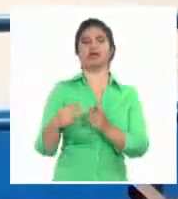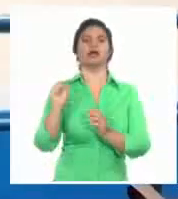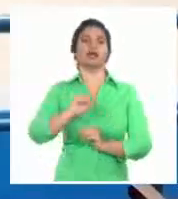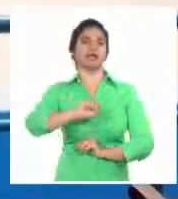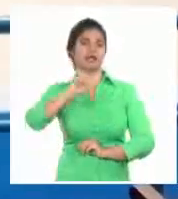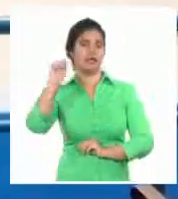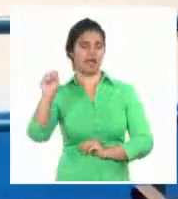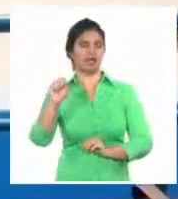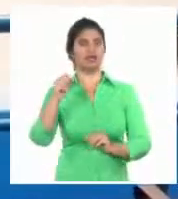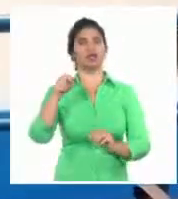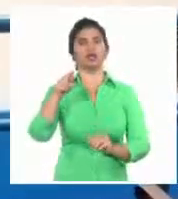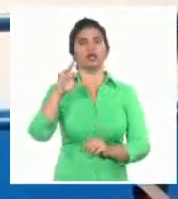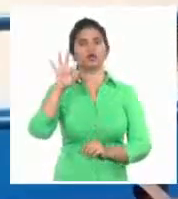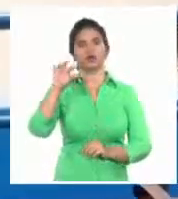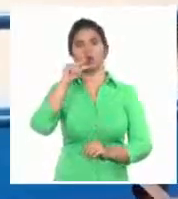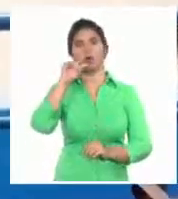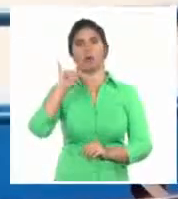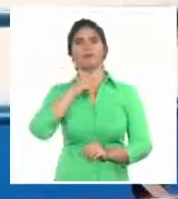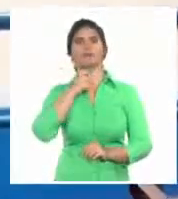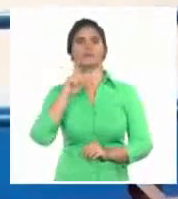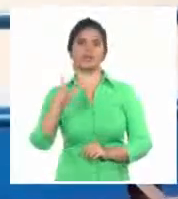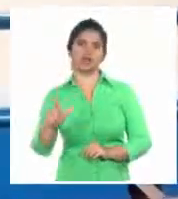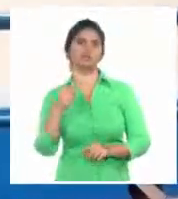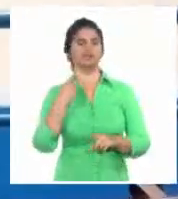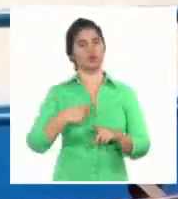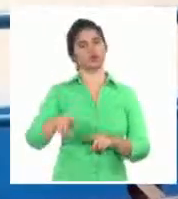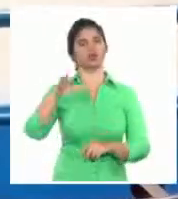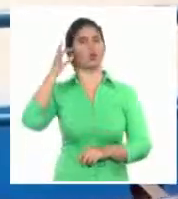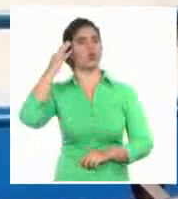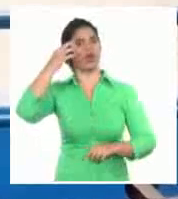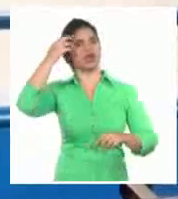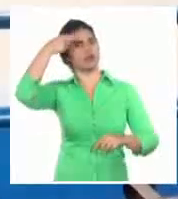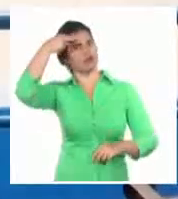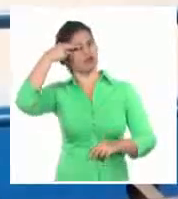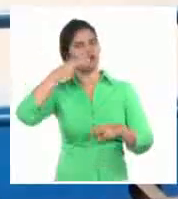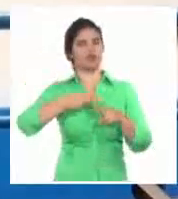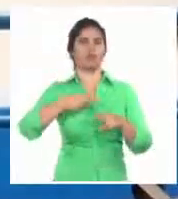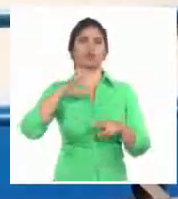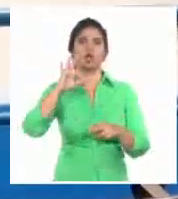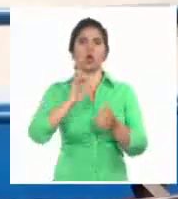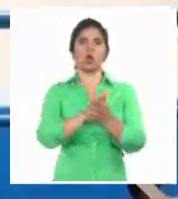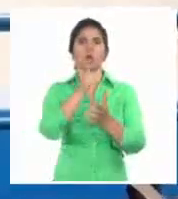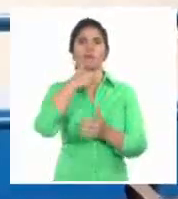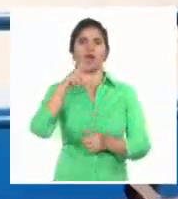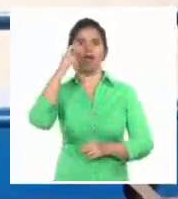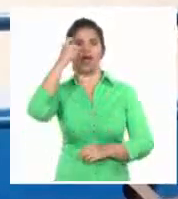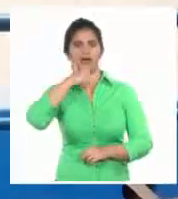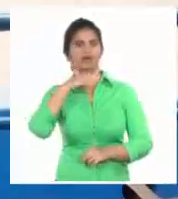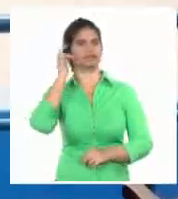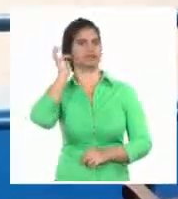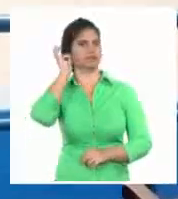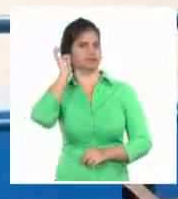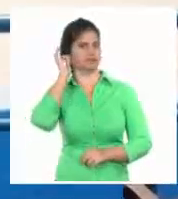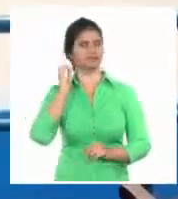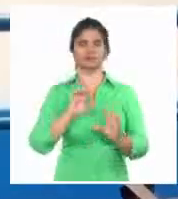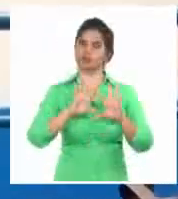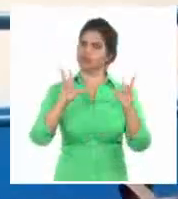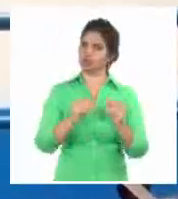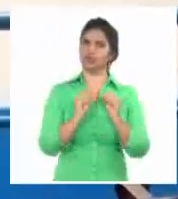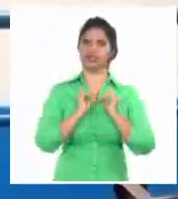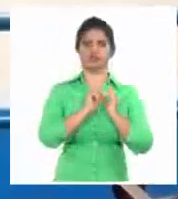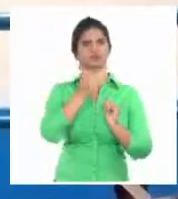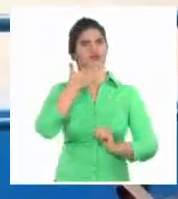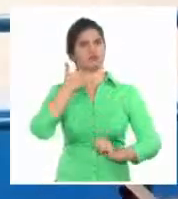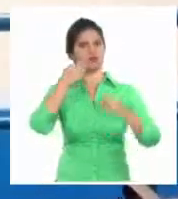más destacado a nivel general, mientras que Omara Durán lo hizo en el sexo femenino y Ulises Aguilera en el masculino. Estas son todas las informaciones por